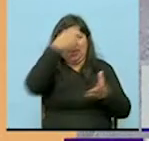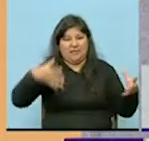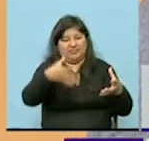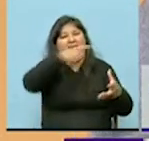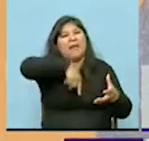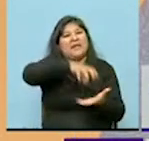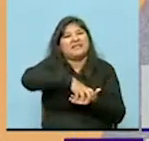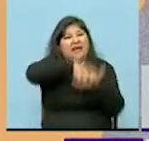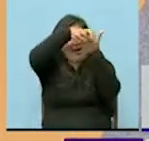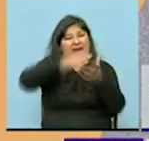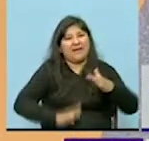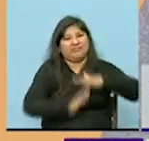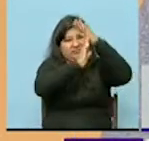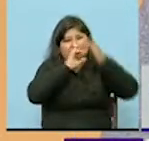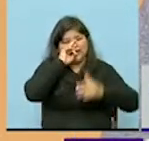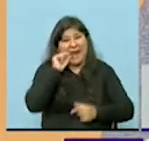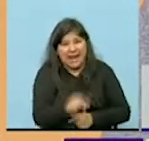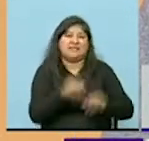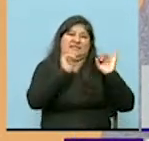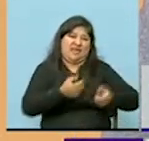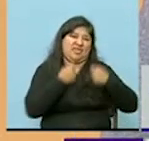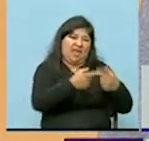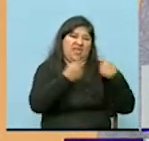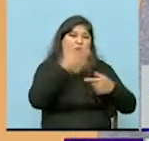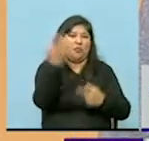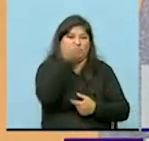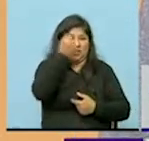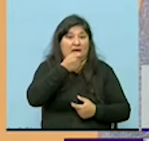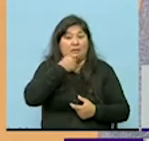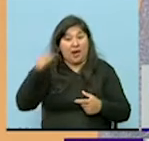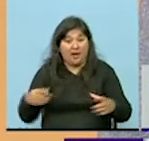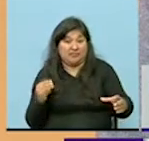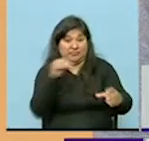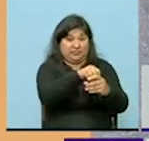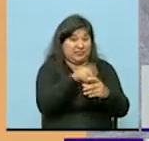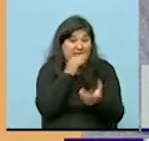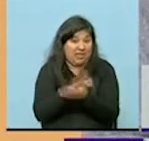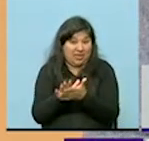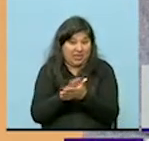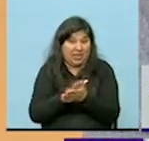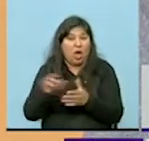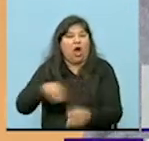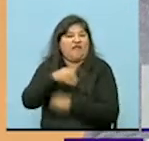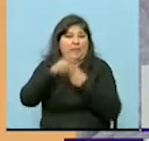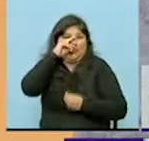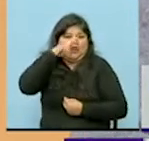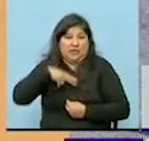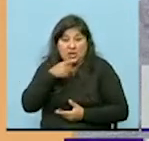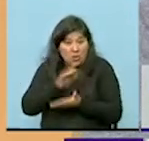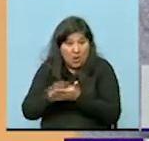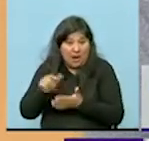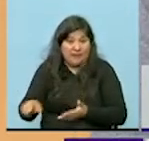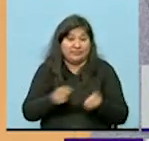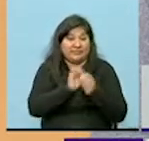política o hayan heredado algo no ahora el joven que no está en la trenza política que no haya dado un apellido que no haya dado un